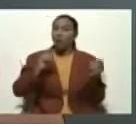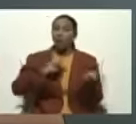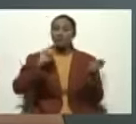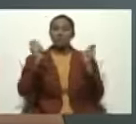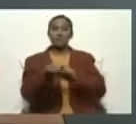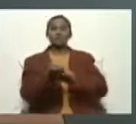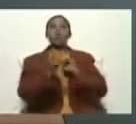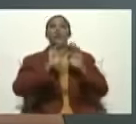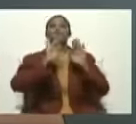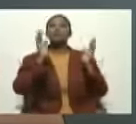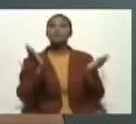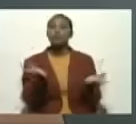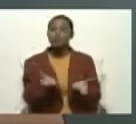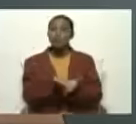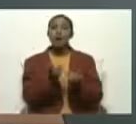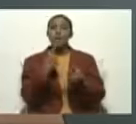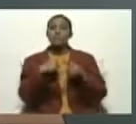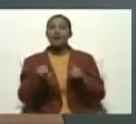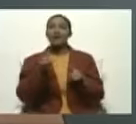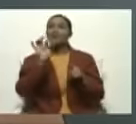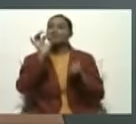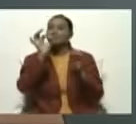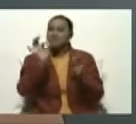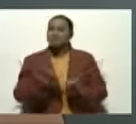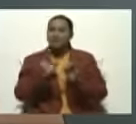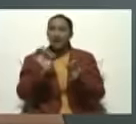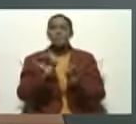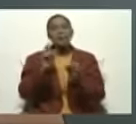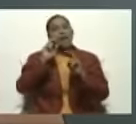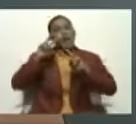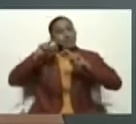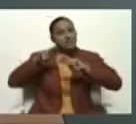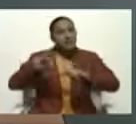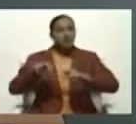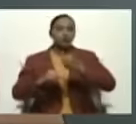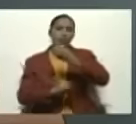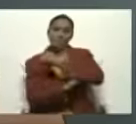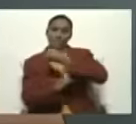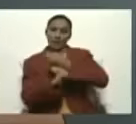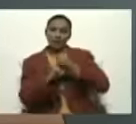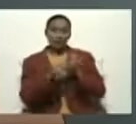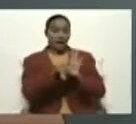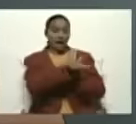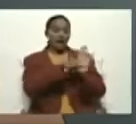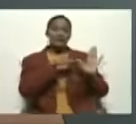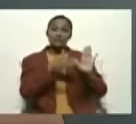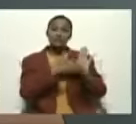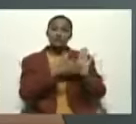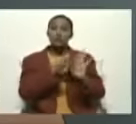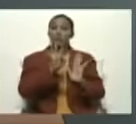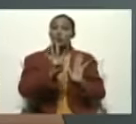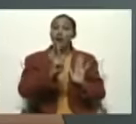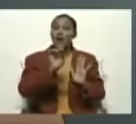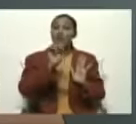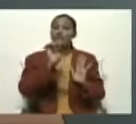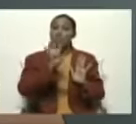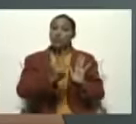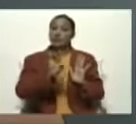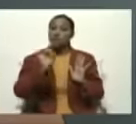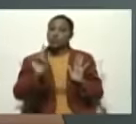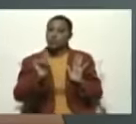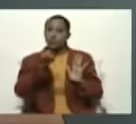pero siempre sobre la base de patentizar que el Estado cubano en su artículo 1, y así está recogido en